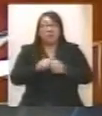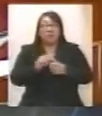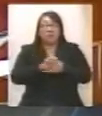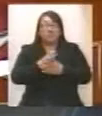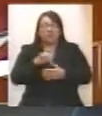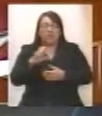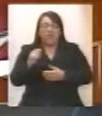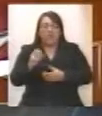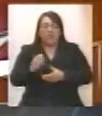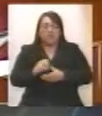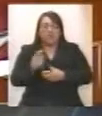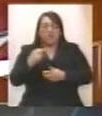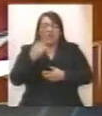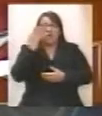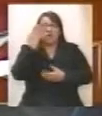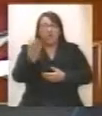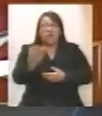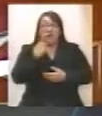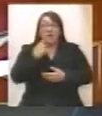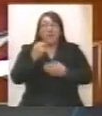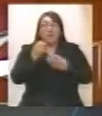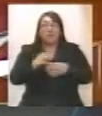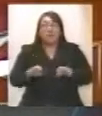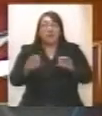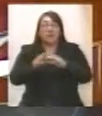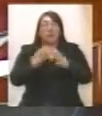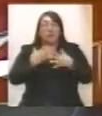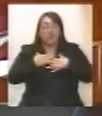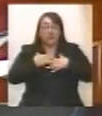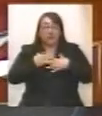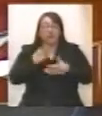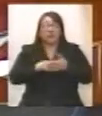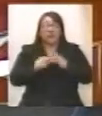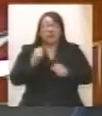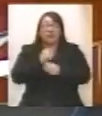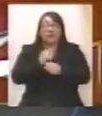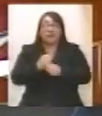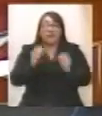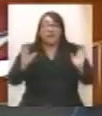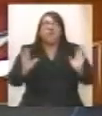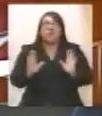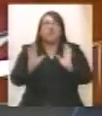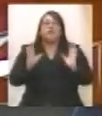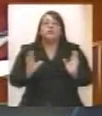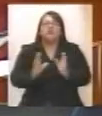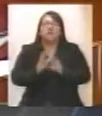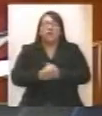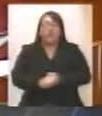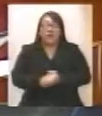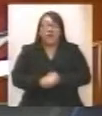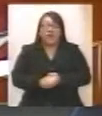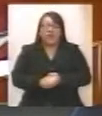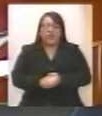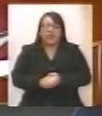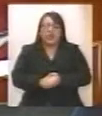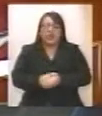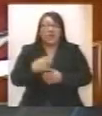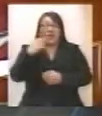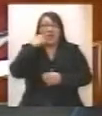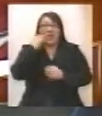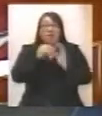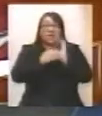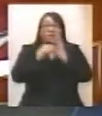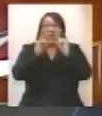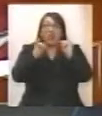Chocano. Porque tú eres la máquina y el órgano, la acción y el impulso, la carne y el